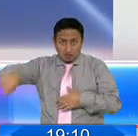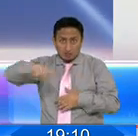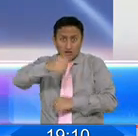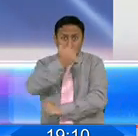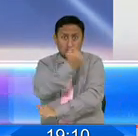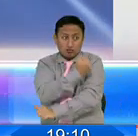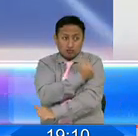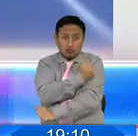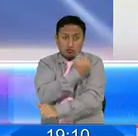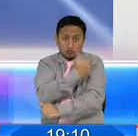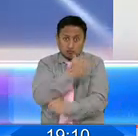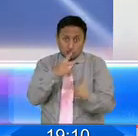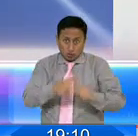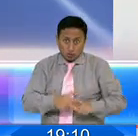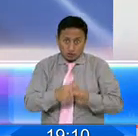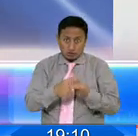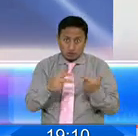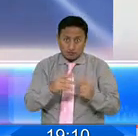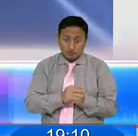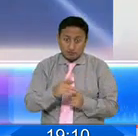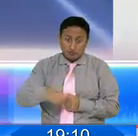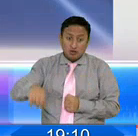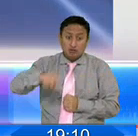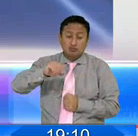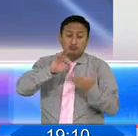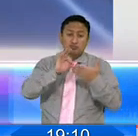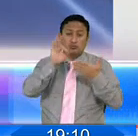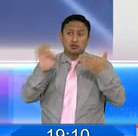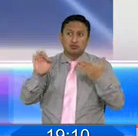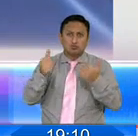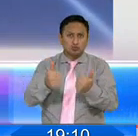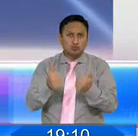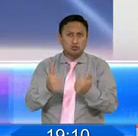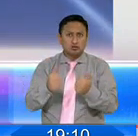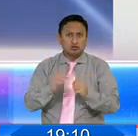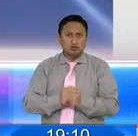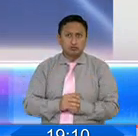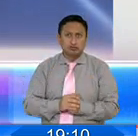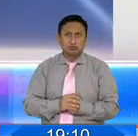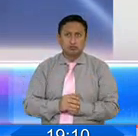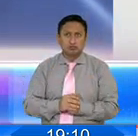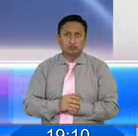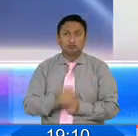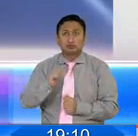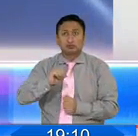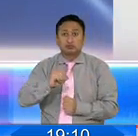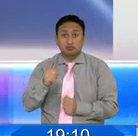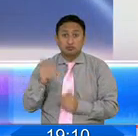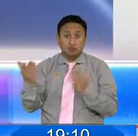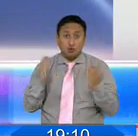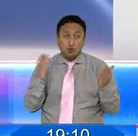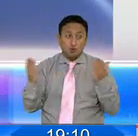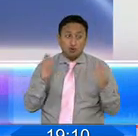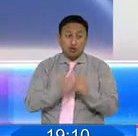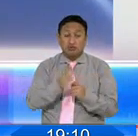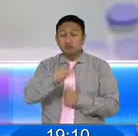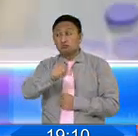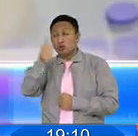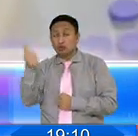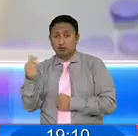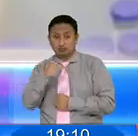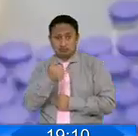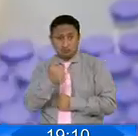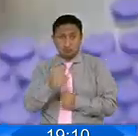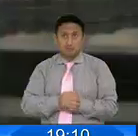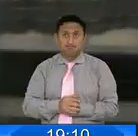con la vacunación, está dando estadísticas muy buenas en relación si uno la compara incluso con otras vacunas. Como un dato